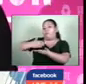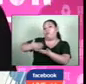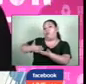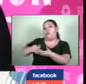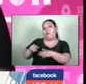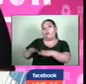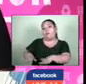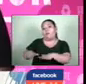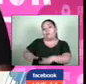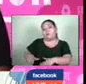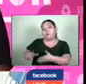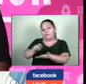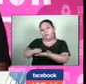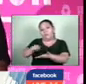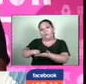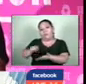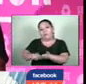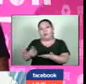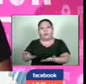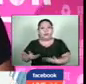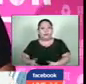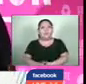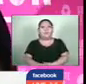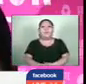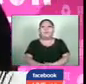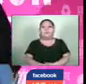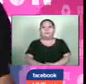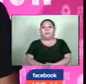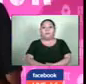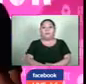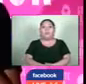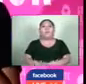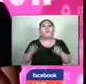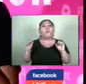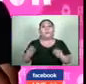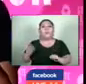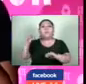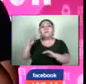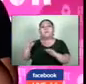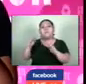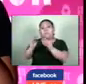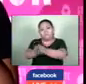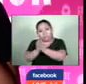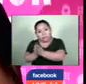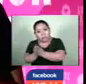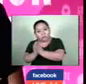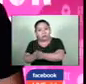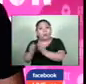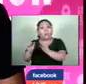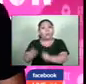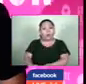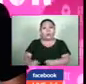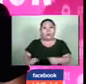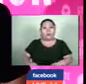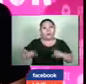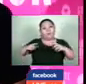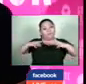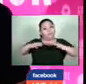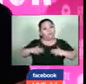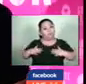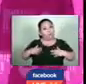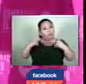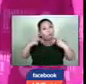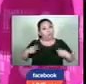de agradecimiento por apoyarnos a la causa. Y podrán entrar también a la rifa de ultrasonografías por medio